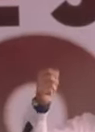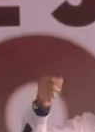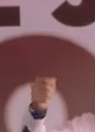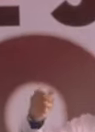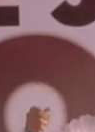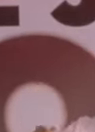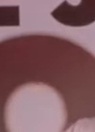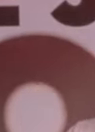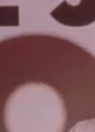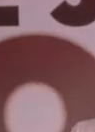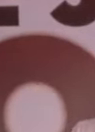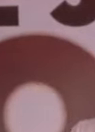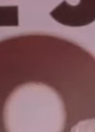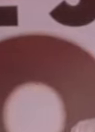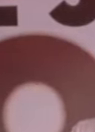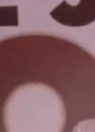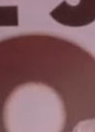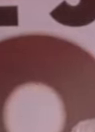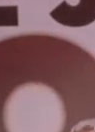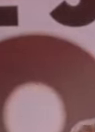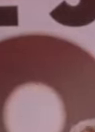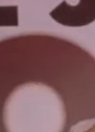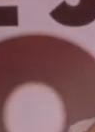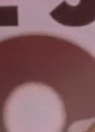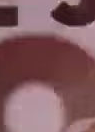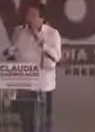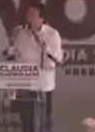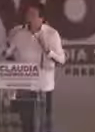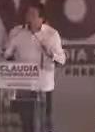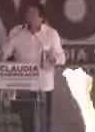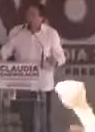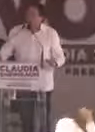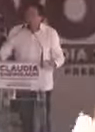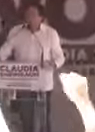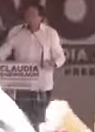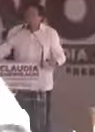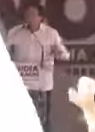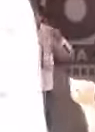de Jalisco, Claudia Delgadillo.